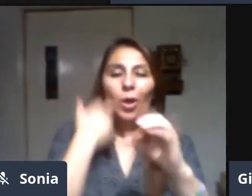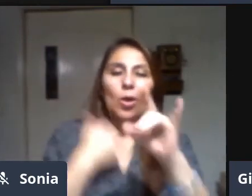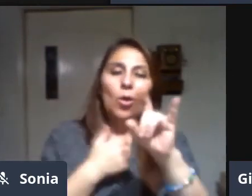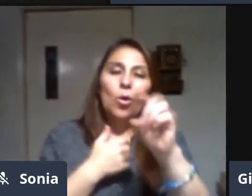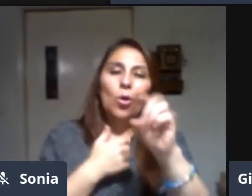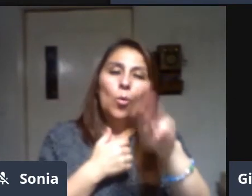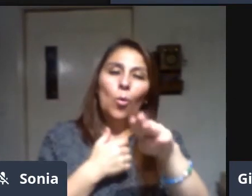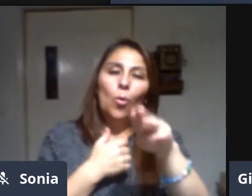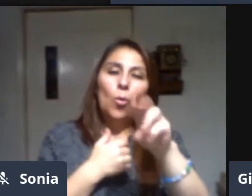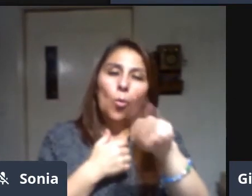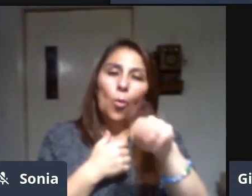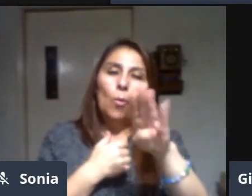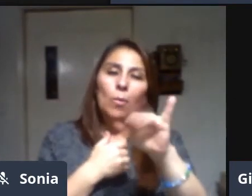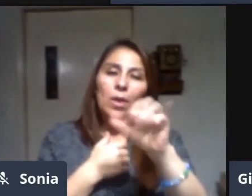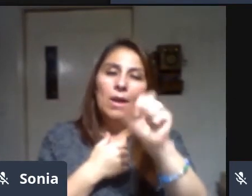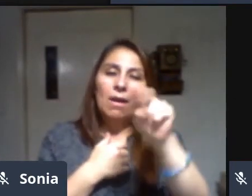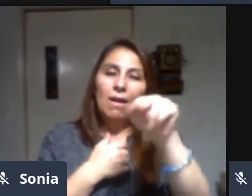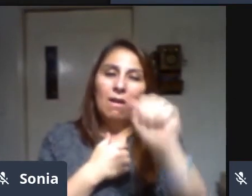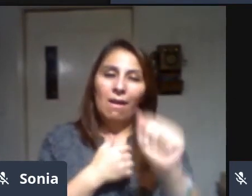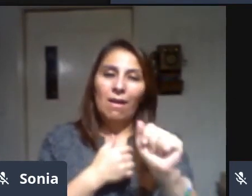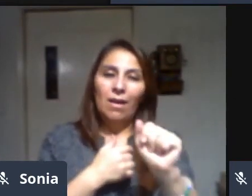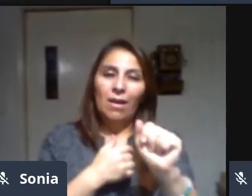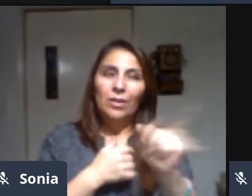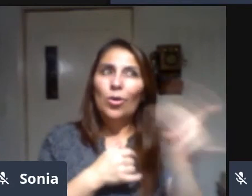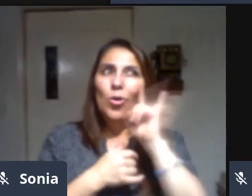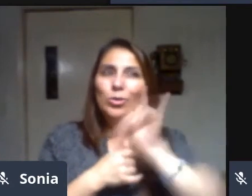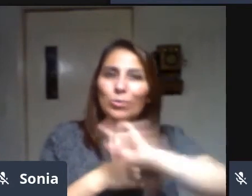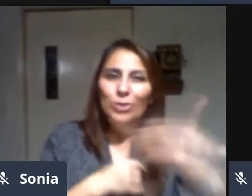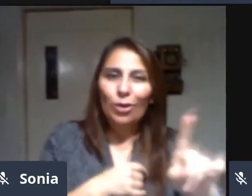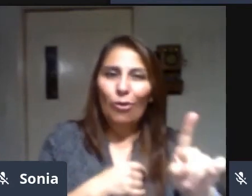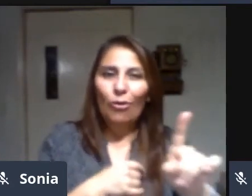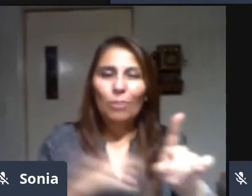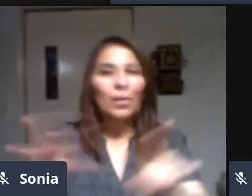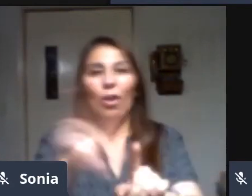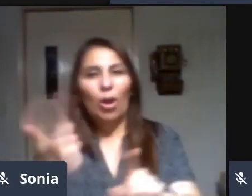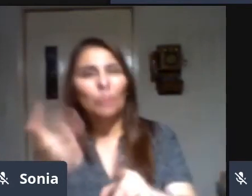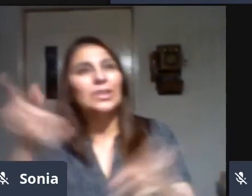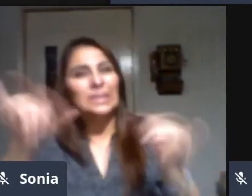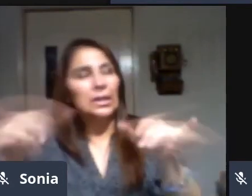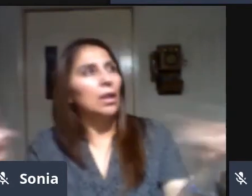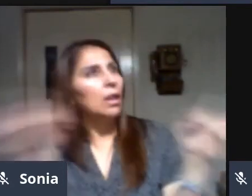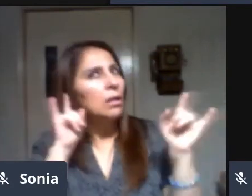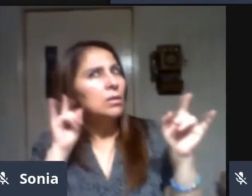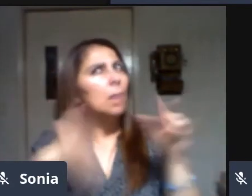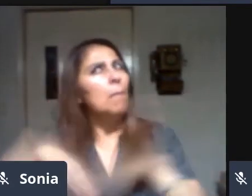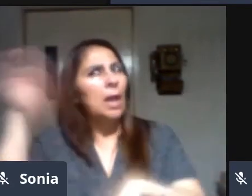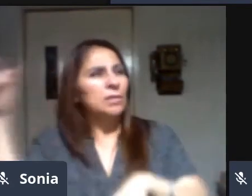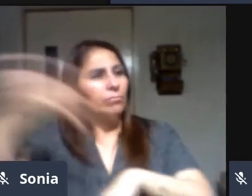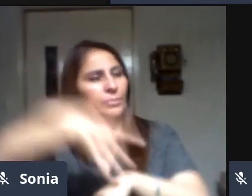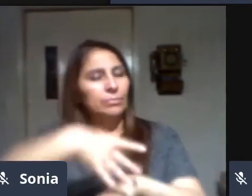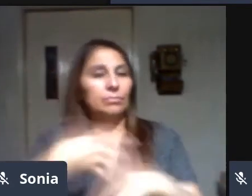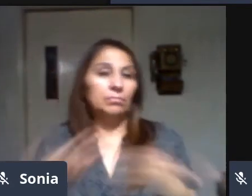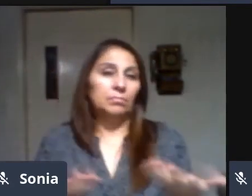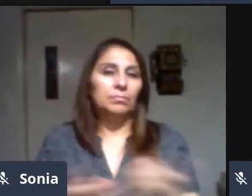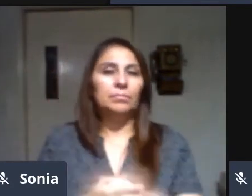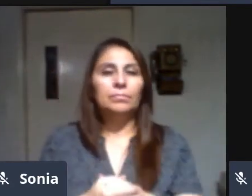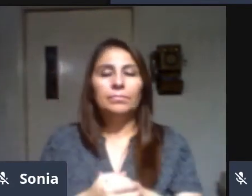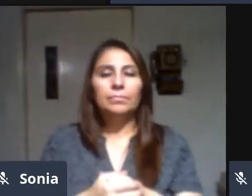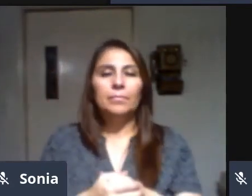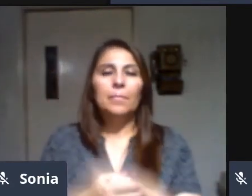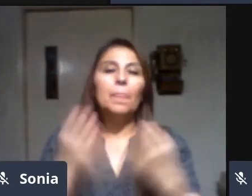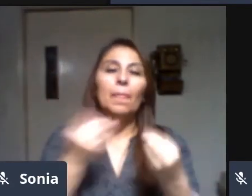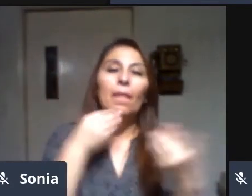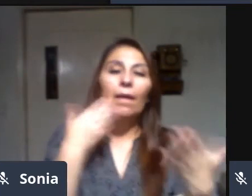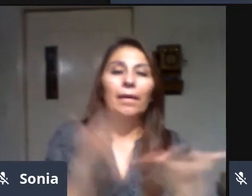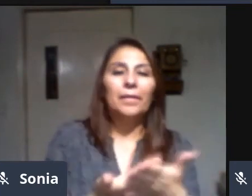quintana en esa fuerza para las mujeres no era un poco eso muchas gracias